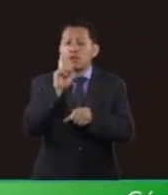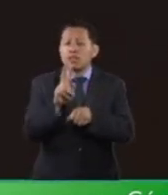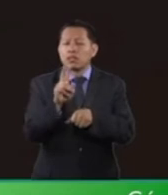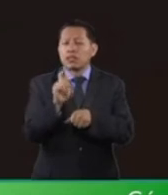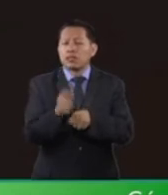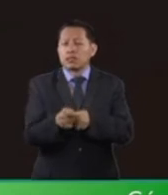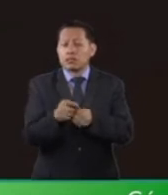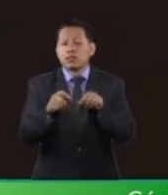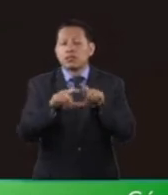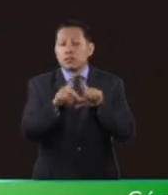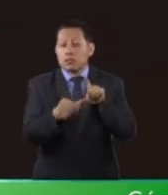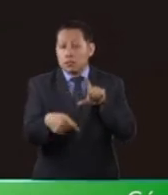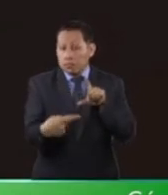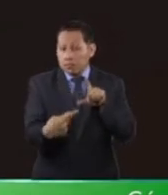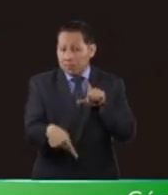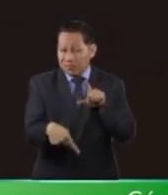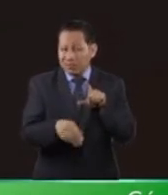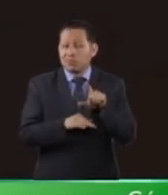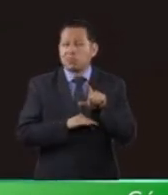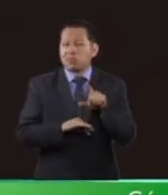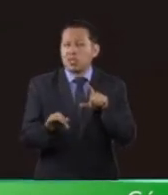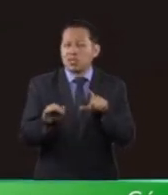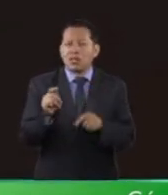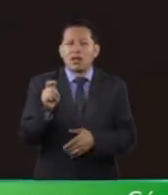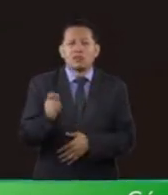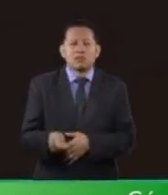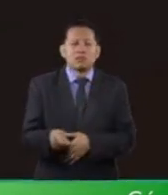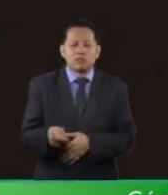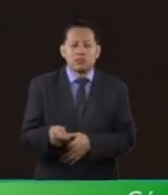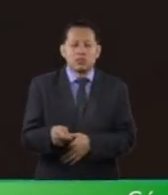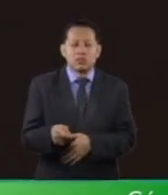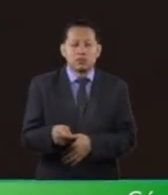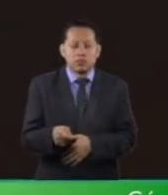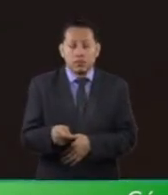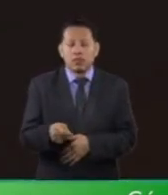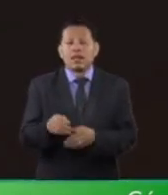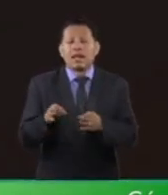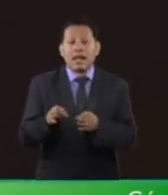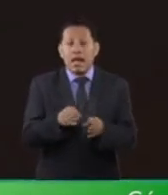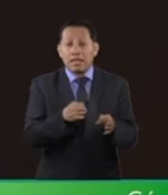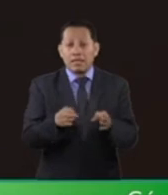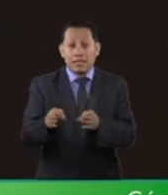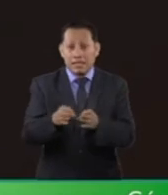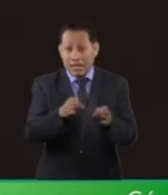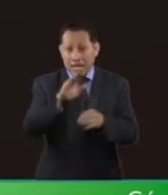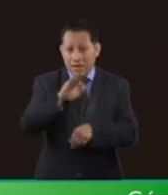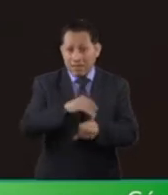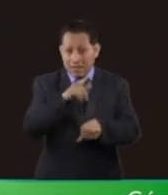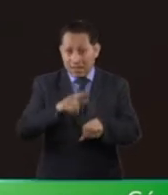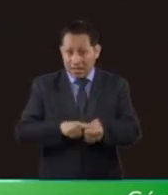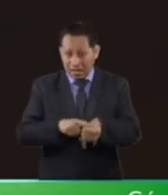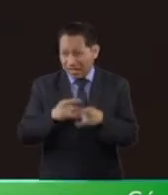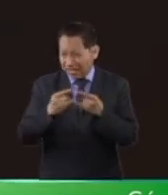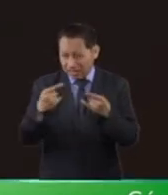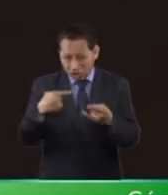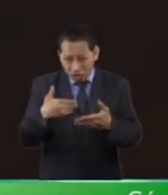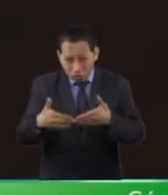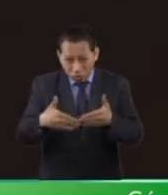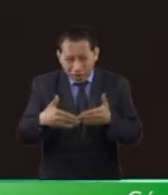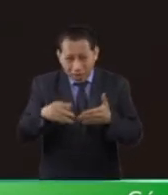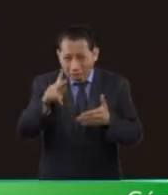nuestro país tiene las peores carreteras federales de la historia